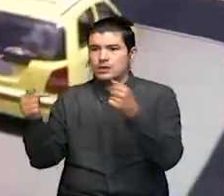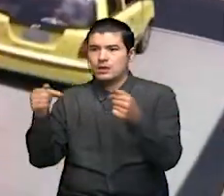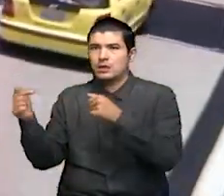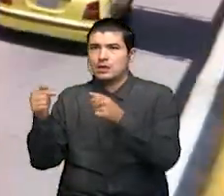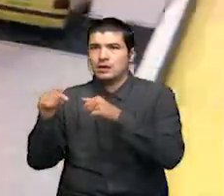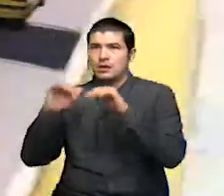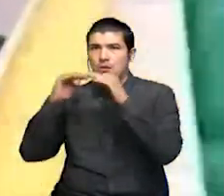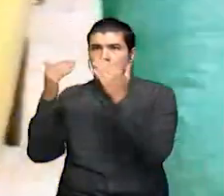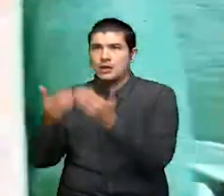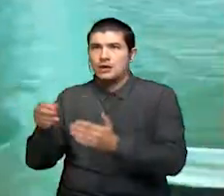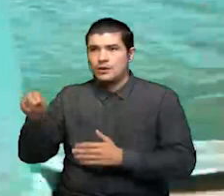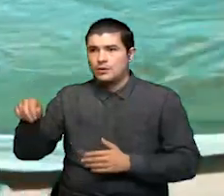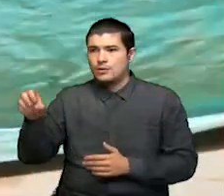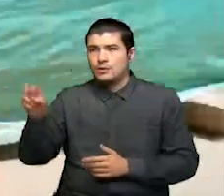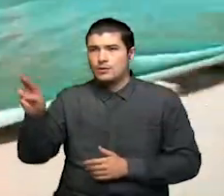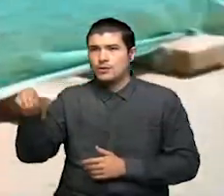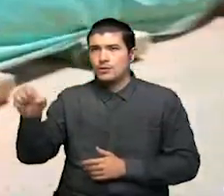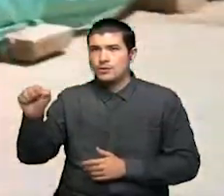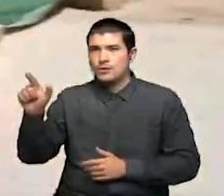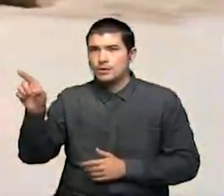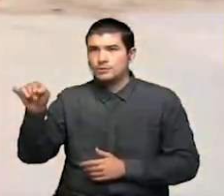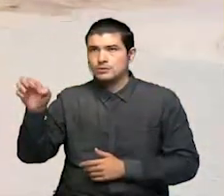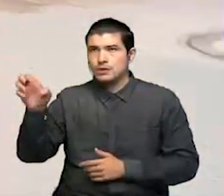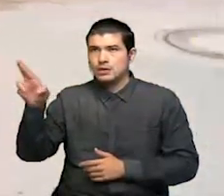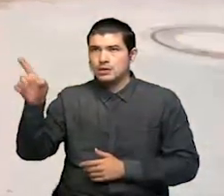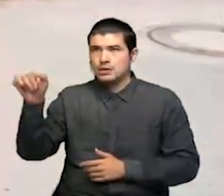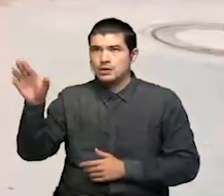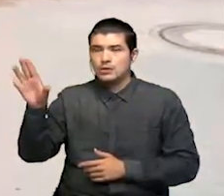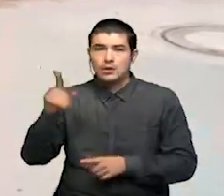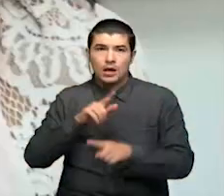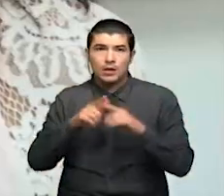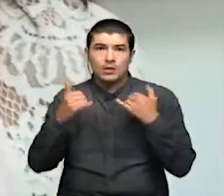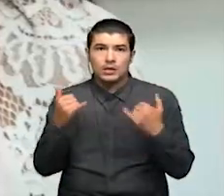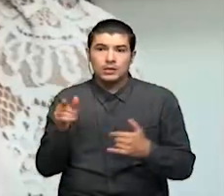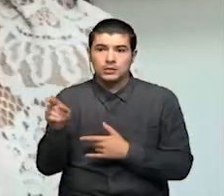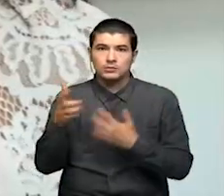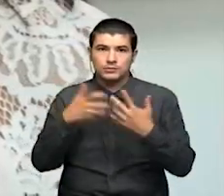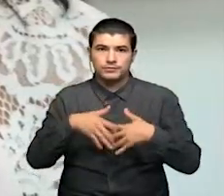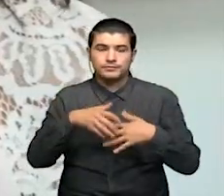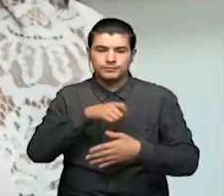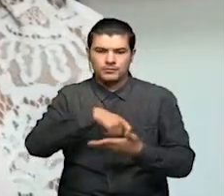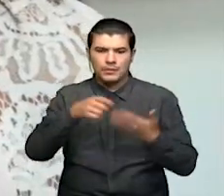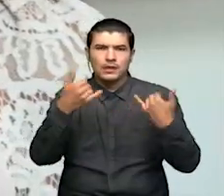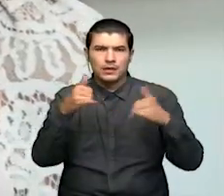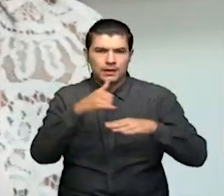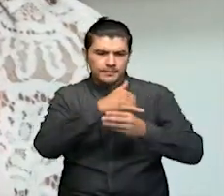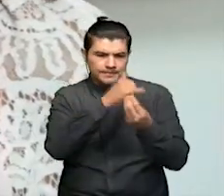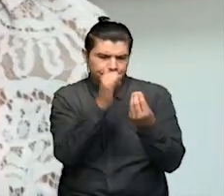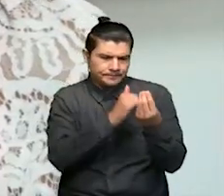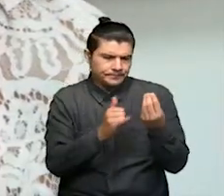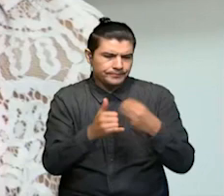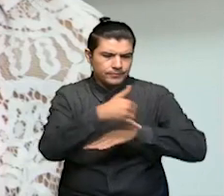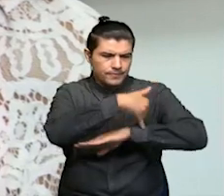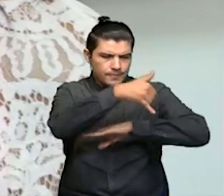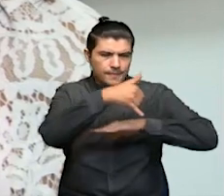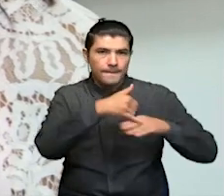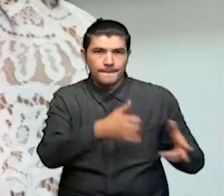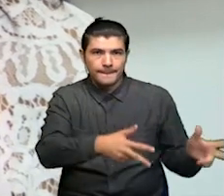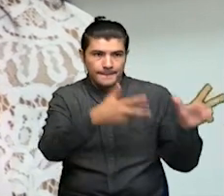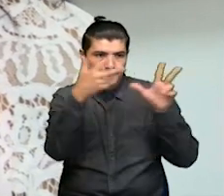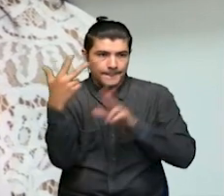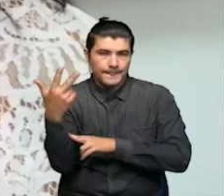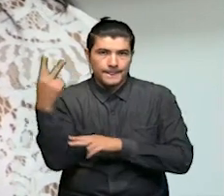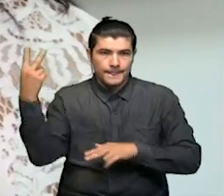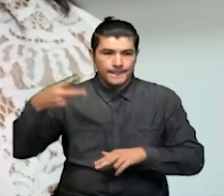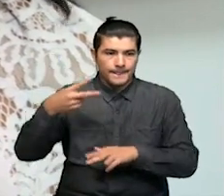normal superior el contratista ya tiene en fabricación el el puente peatonal pues como se ha dicho la